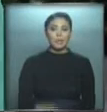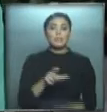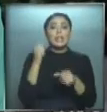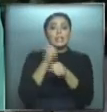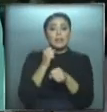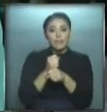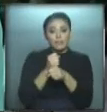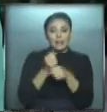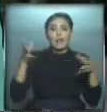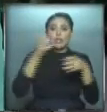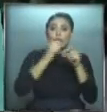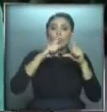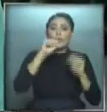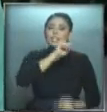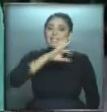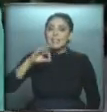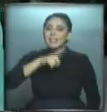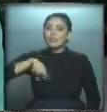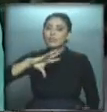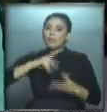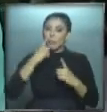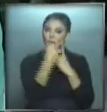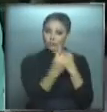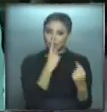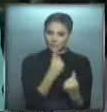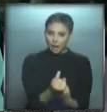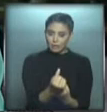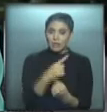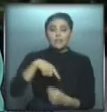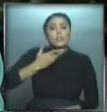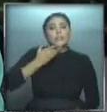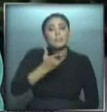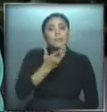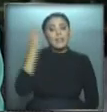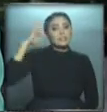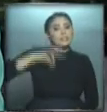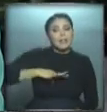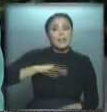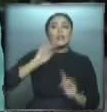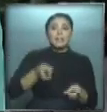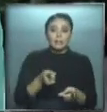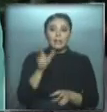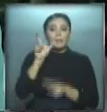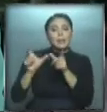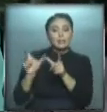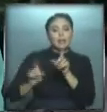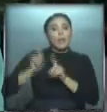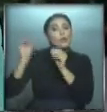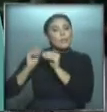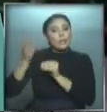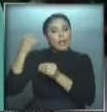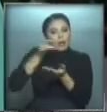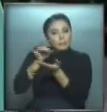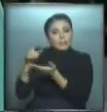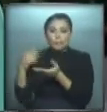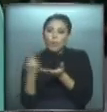Trabajadores de la línea 60 llevan adelante una medida de fuerza, es por reclamos salariales y por la reincorporación de algunos de sus compañeros.